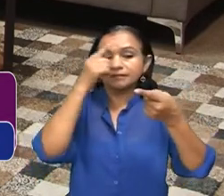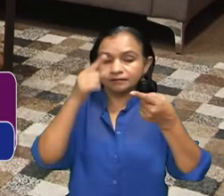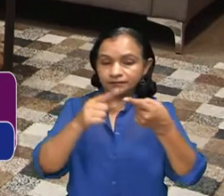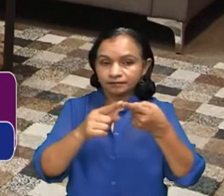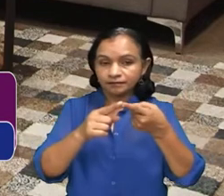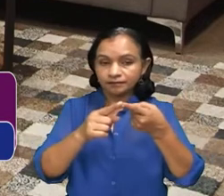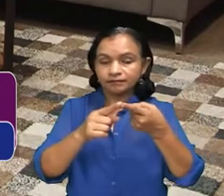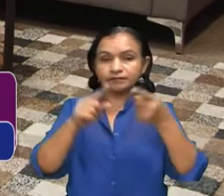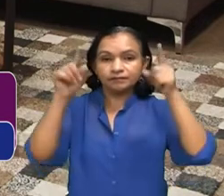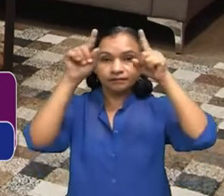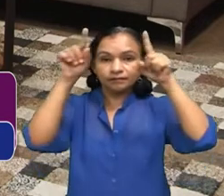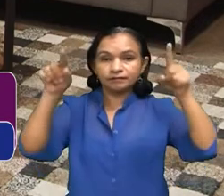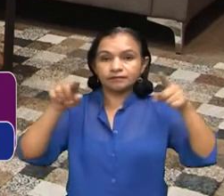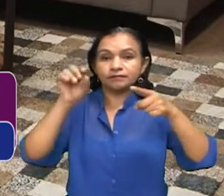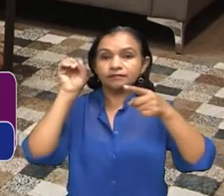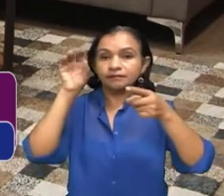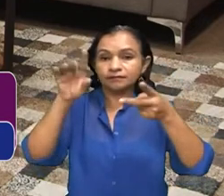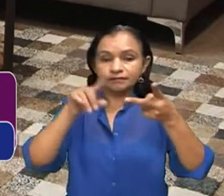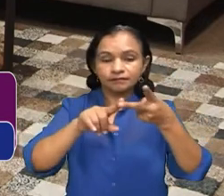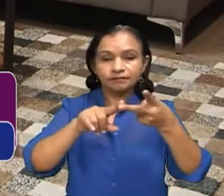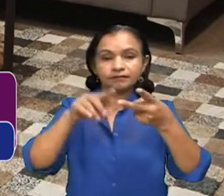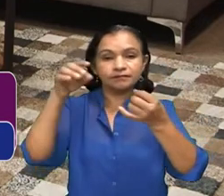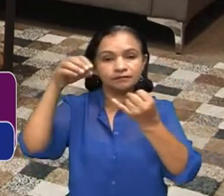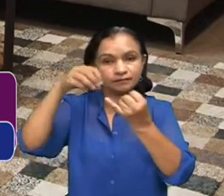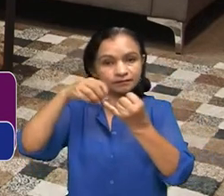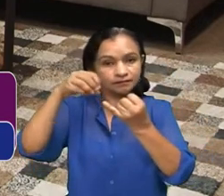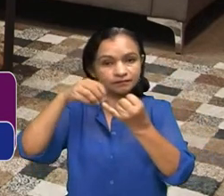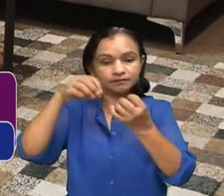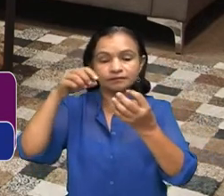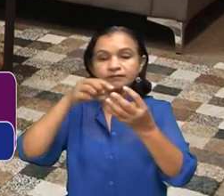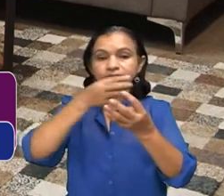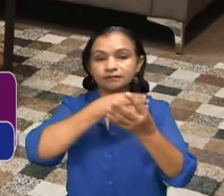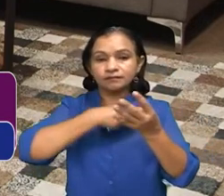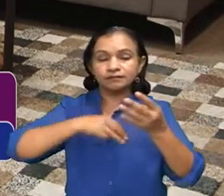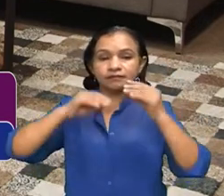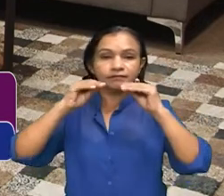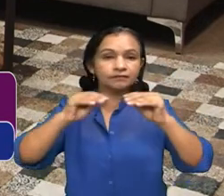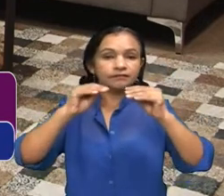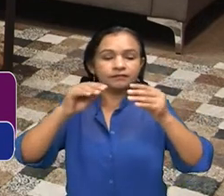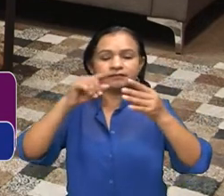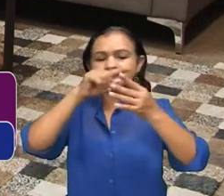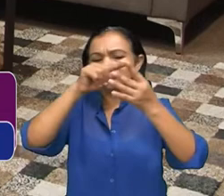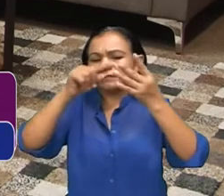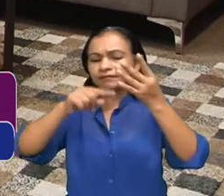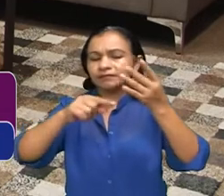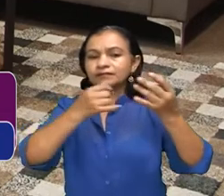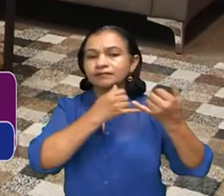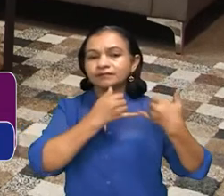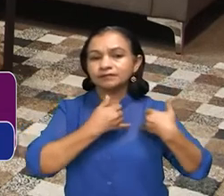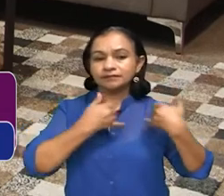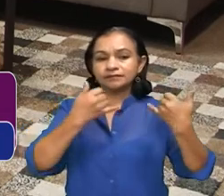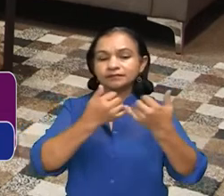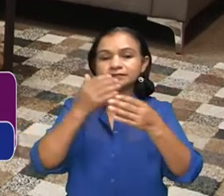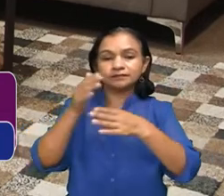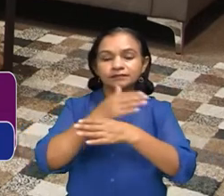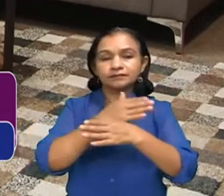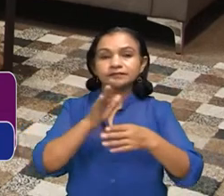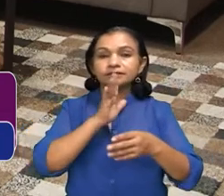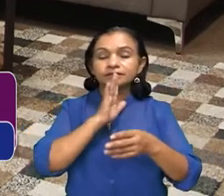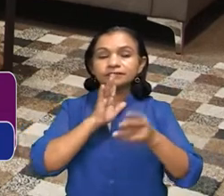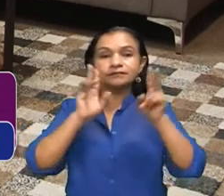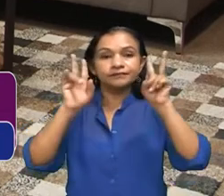la Cinemateca, ahí tenemos el INATEC, tenemos el MINET, tenemos de todas las instituciones que estamos hablando de este tema.